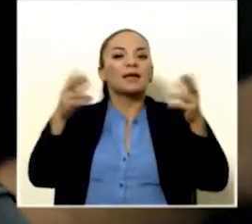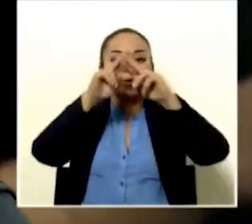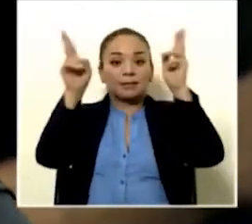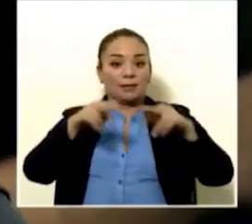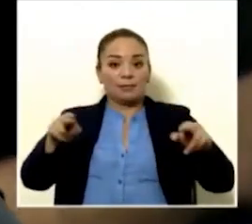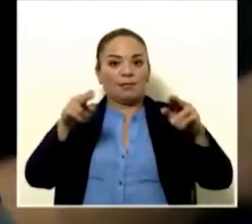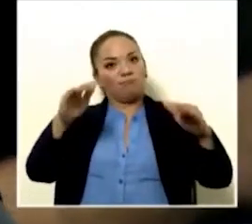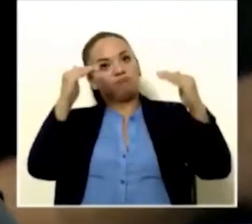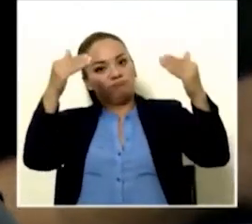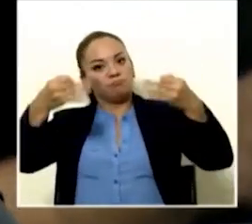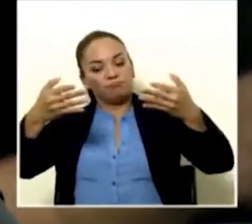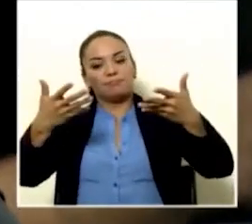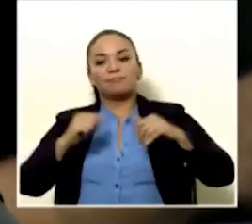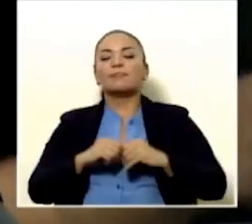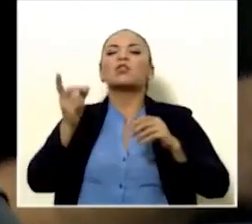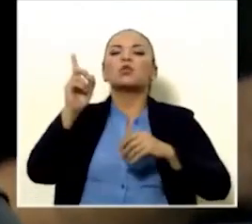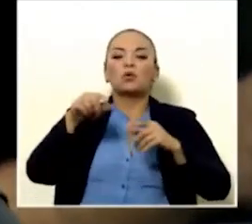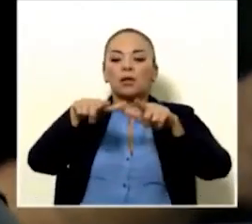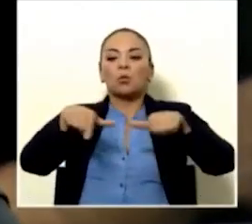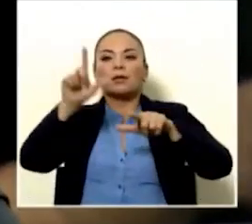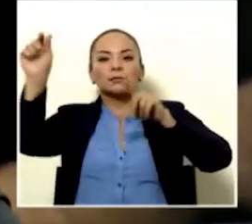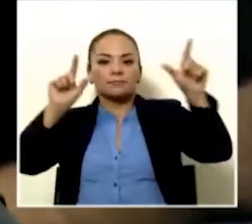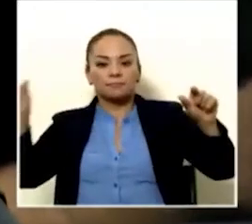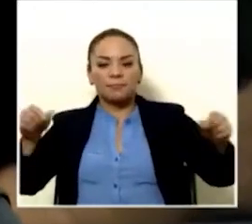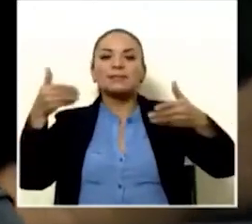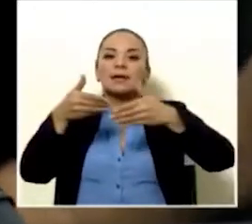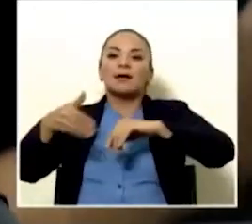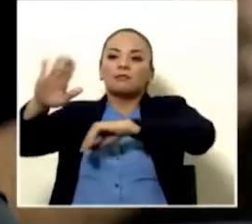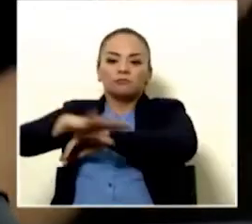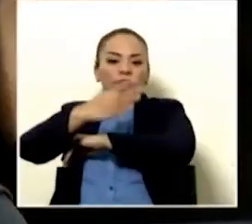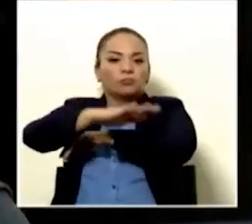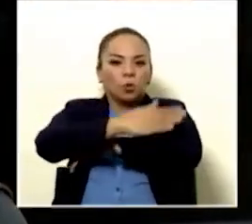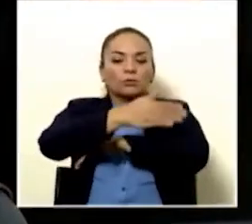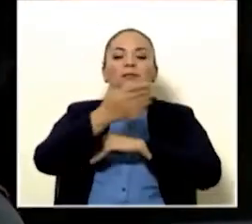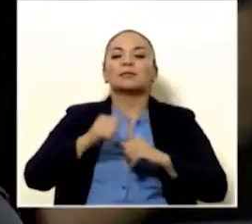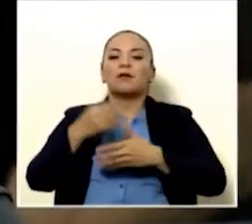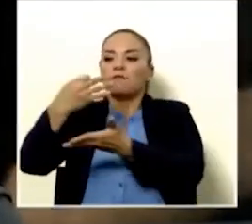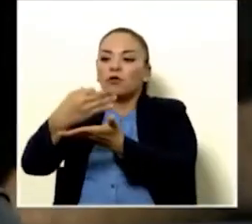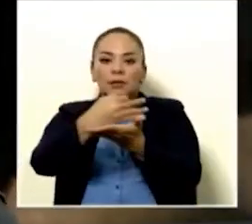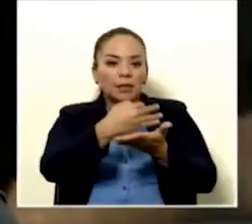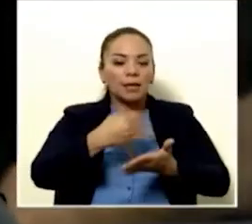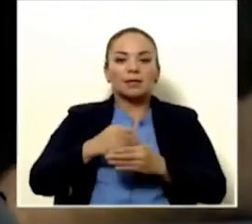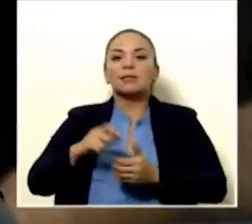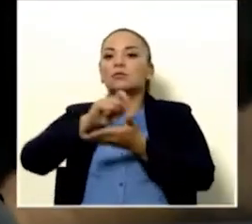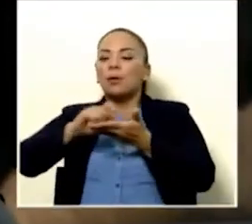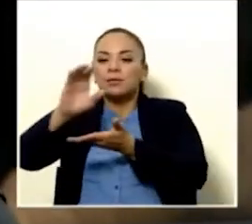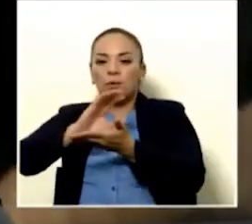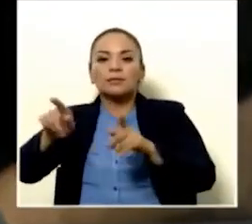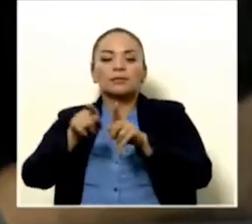calidad, sobre todo en áreas rurales, en las costas, en las fronteras, en las escuelas y colegios, pero también